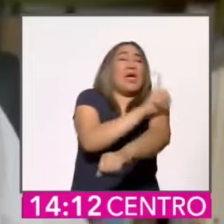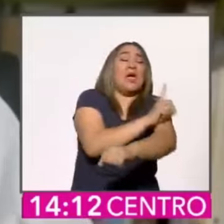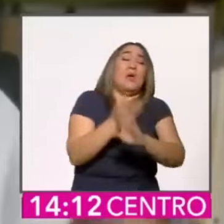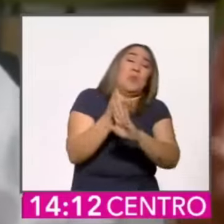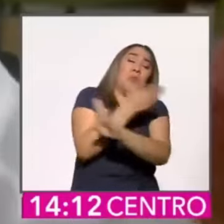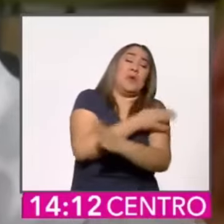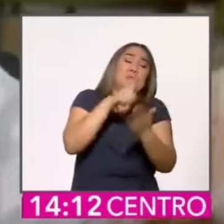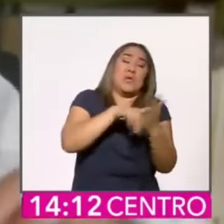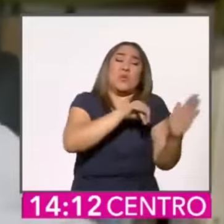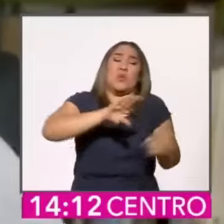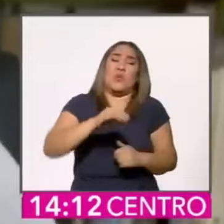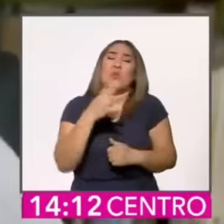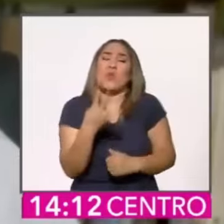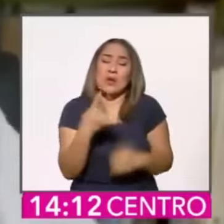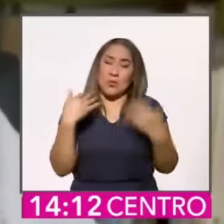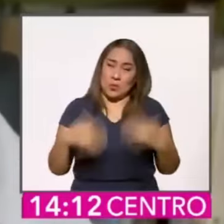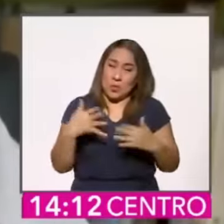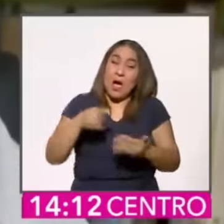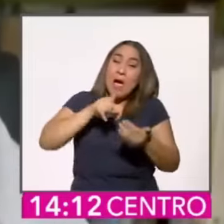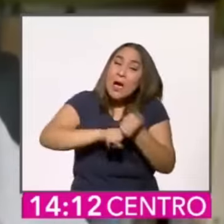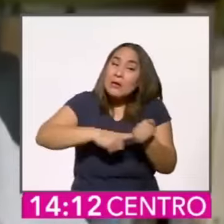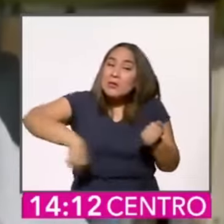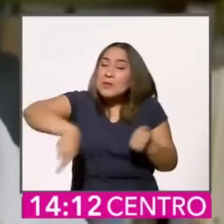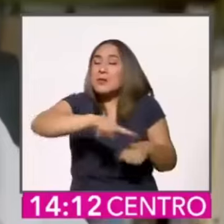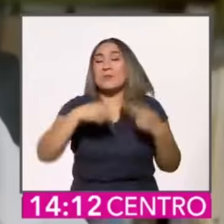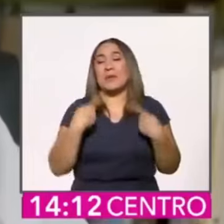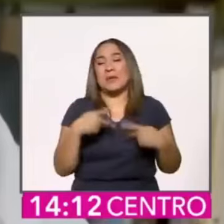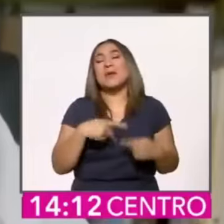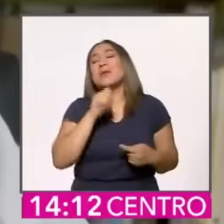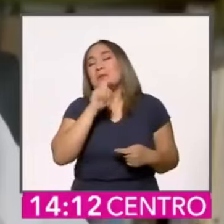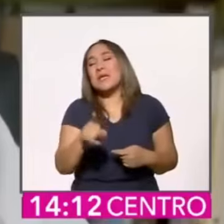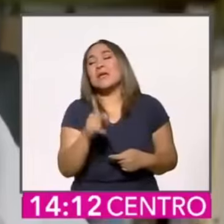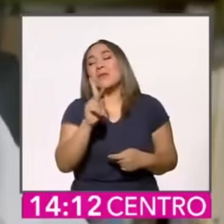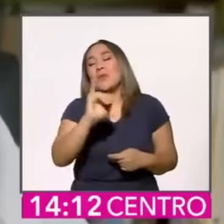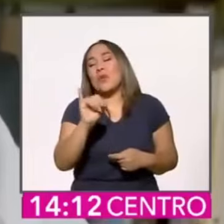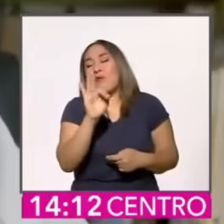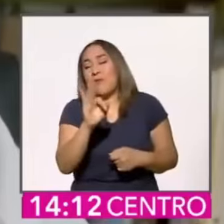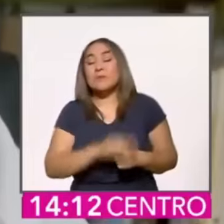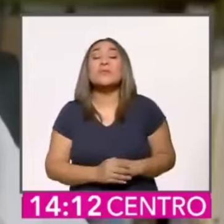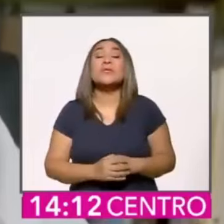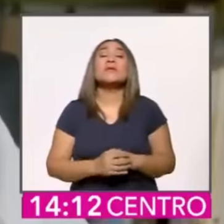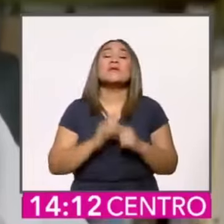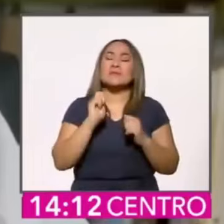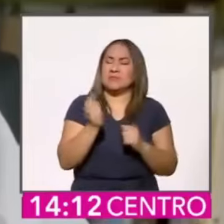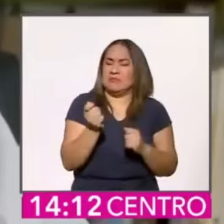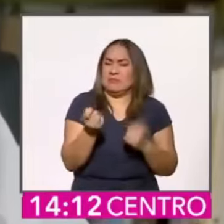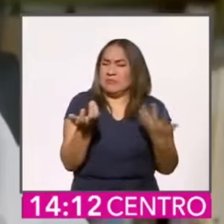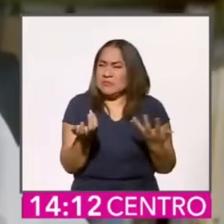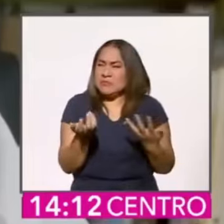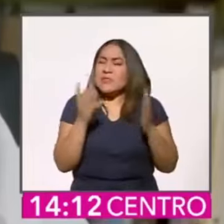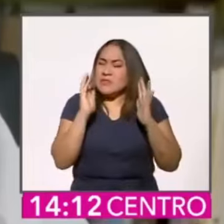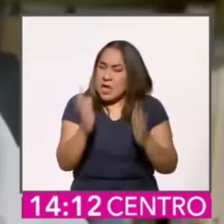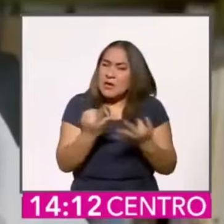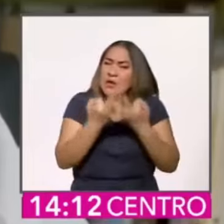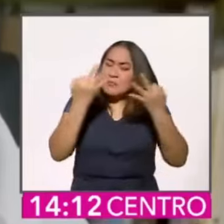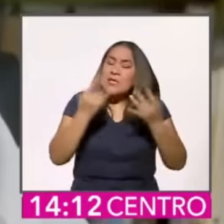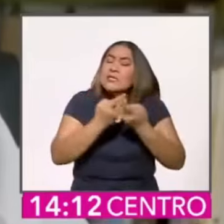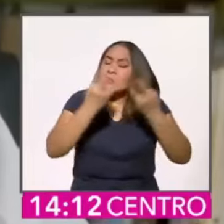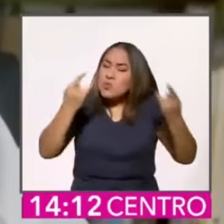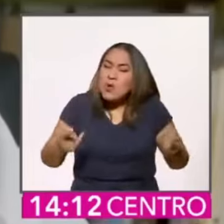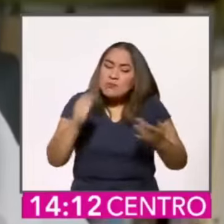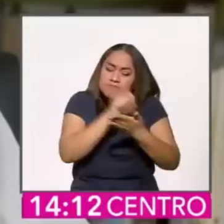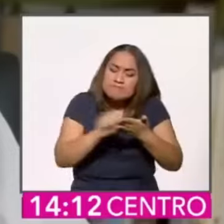1994, muchas y muchos en el Poder Judicial. Millones de líneas Ágata se han escrito y publicado